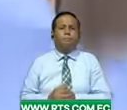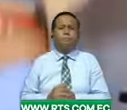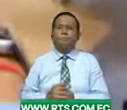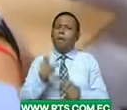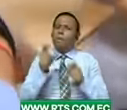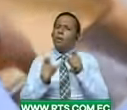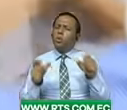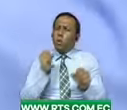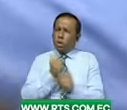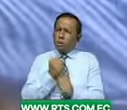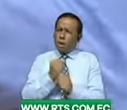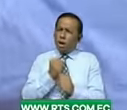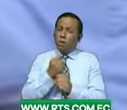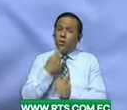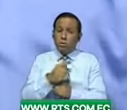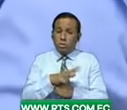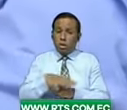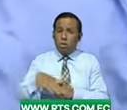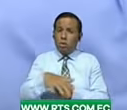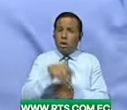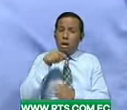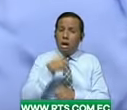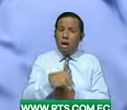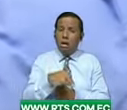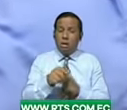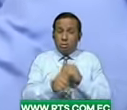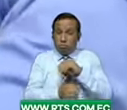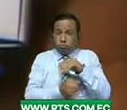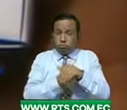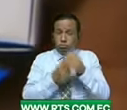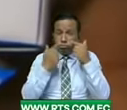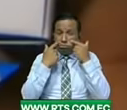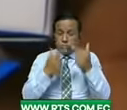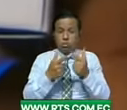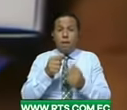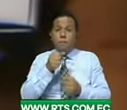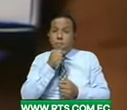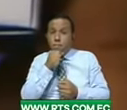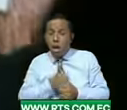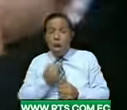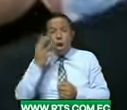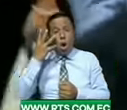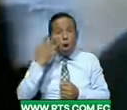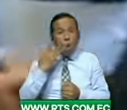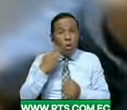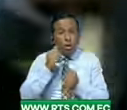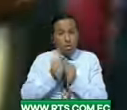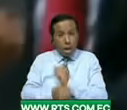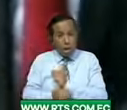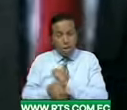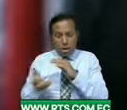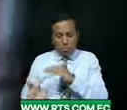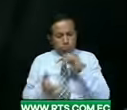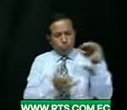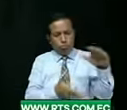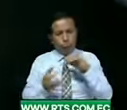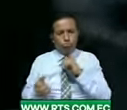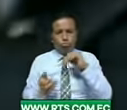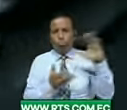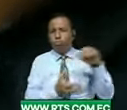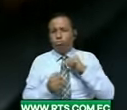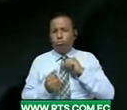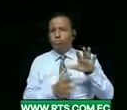explicaron que en el área de cuarentena ubican los medicamentos que están caducados o por expirar. La Defensoría del Pueblo